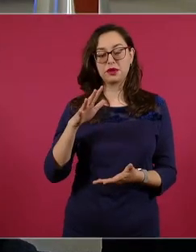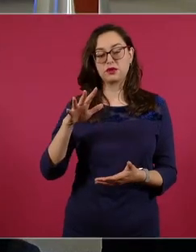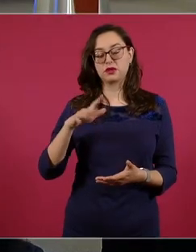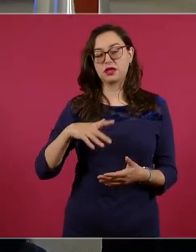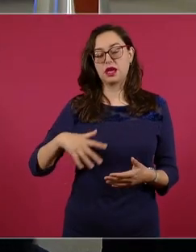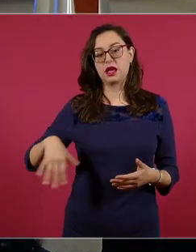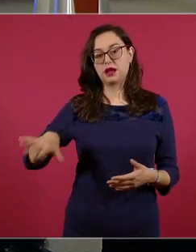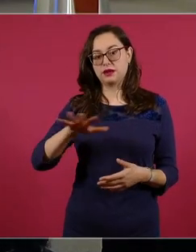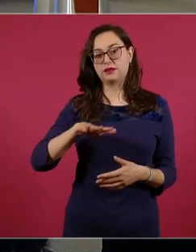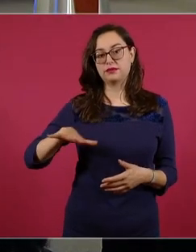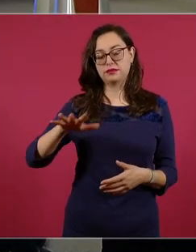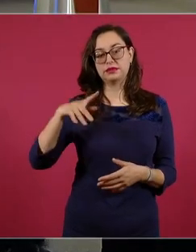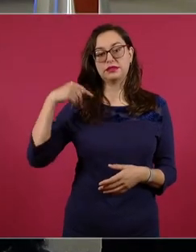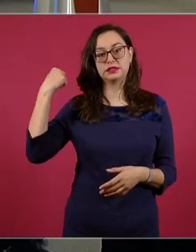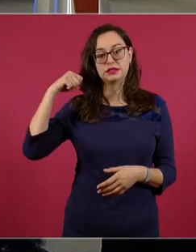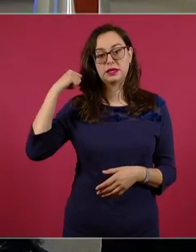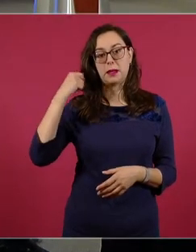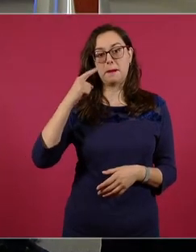Tabasco, con